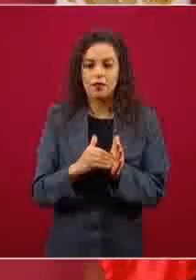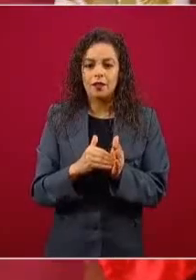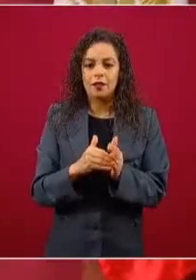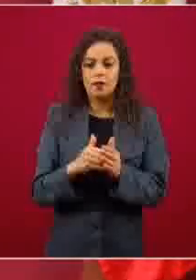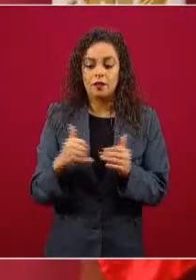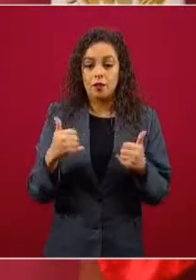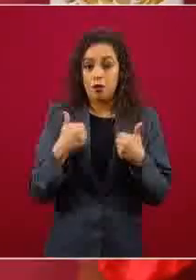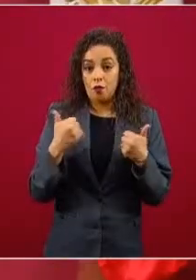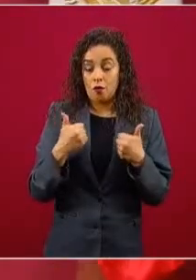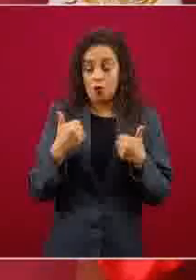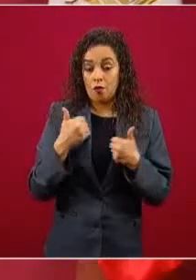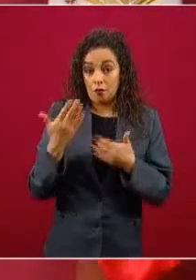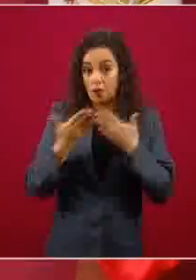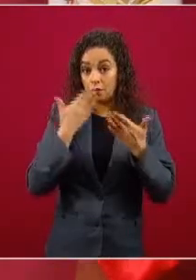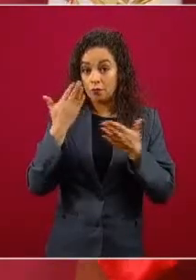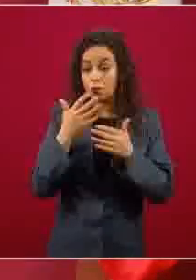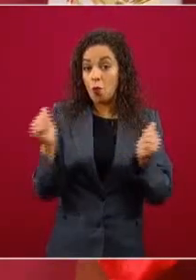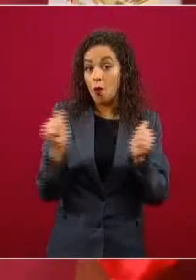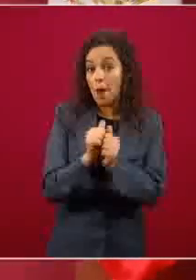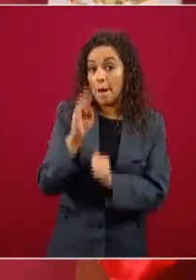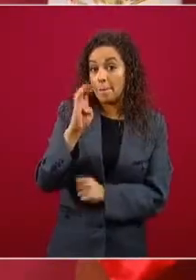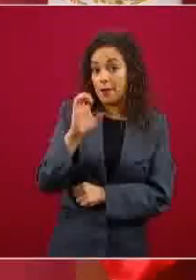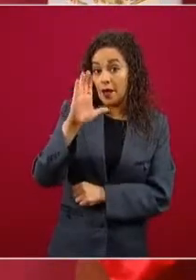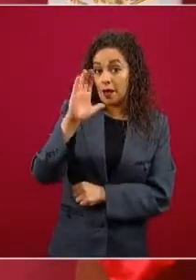estudiantes becados de nivel superior.